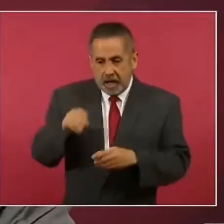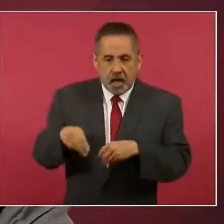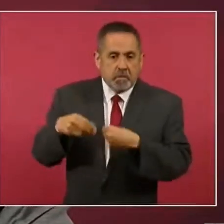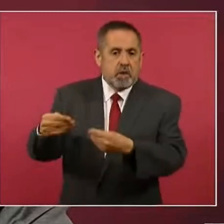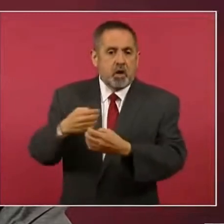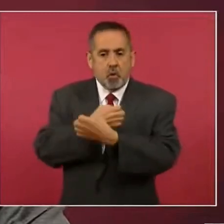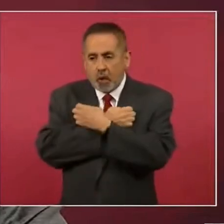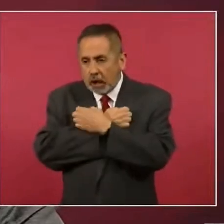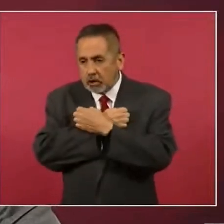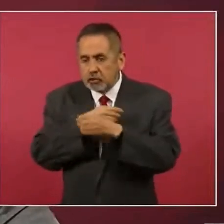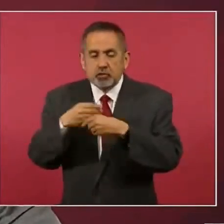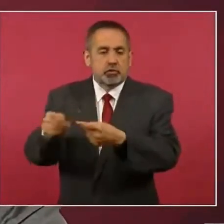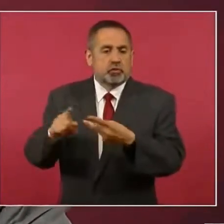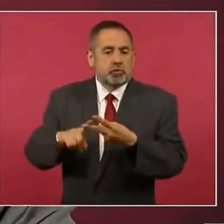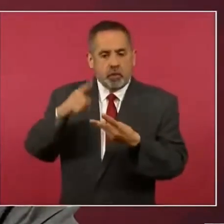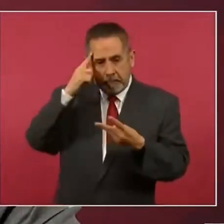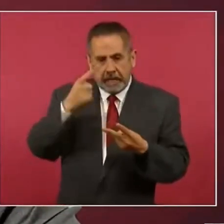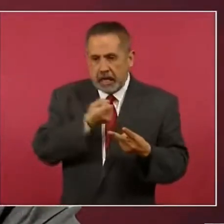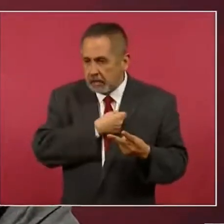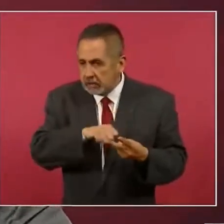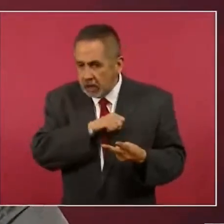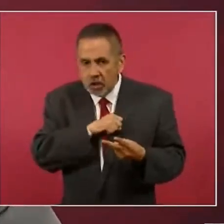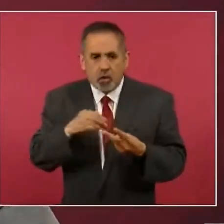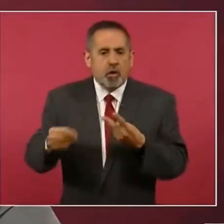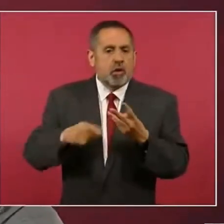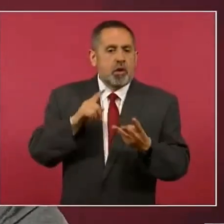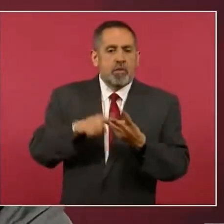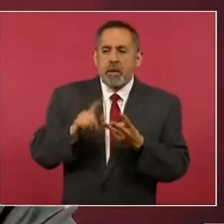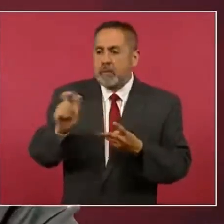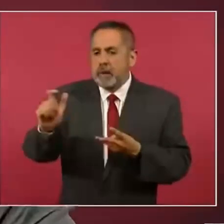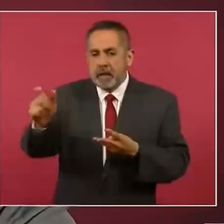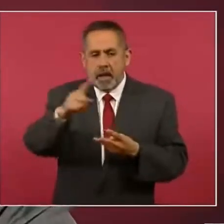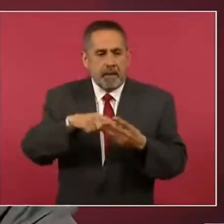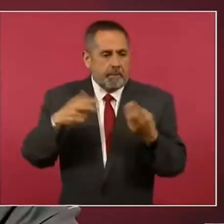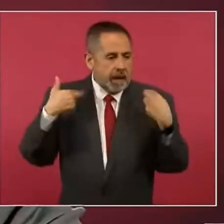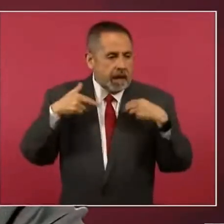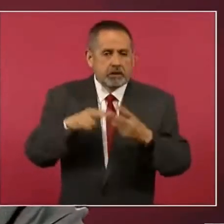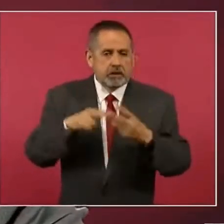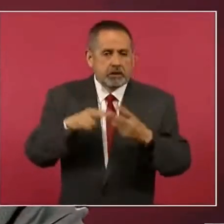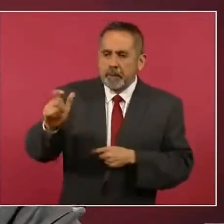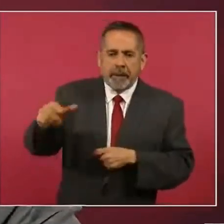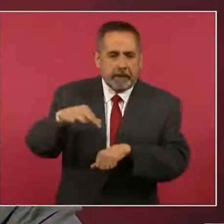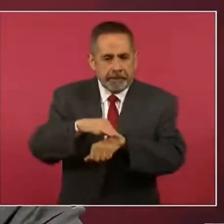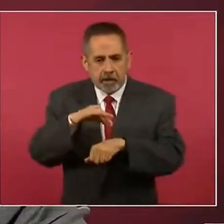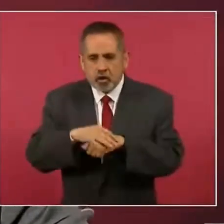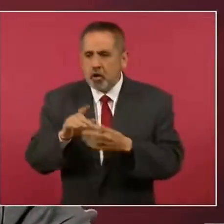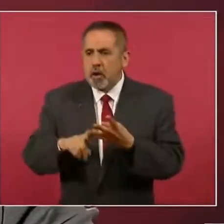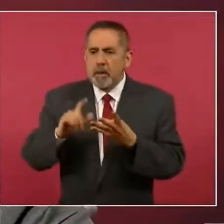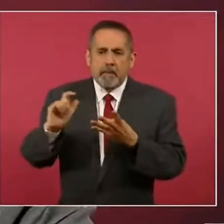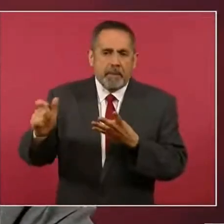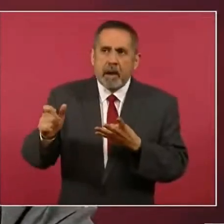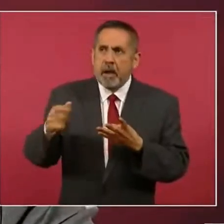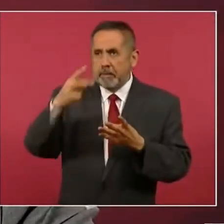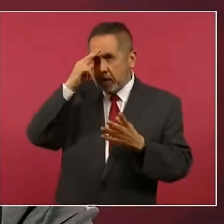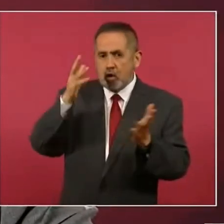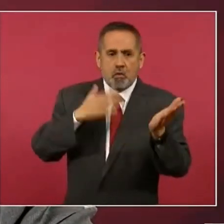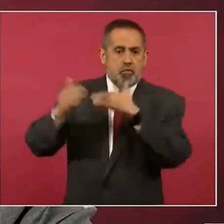educación pública, para la salud pública, para pagar a los maestros, para pagar a los médicos, para el desarrollo de